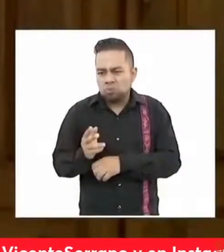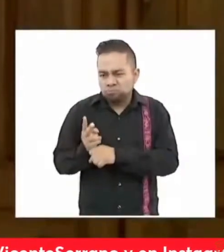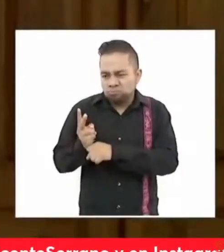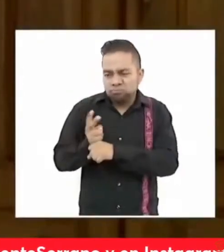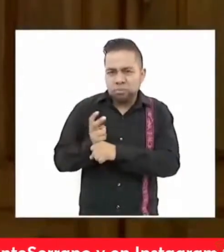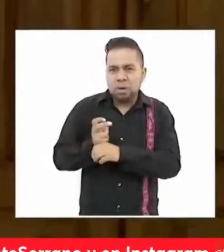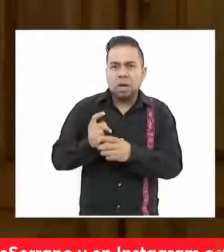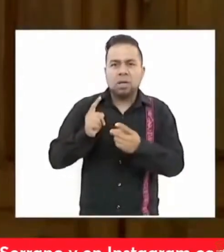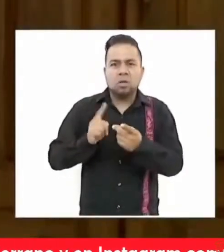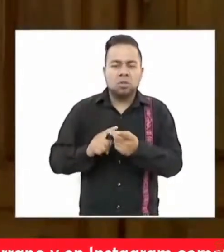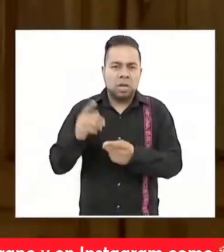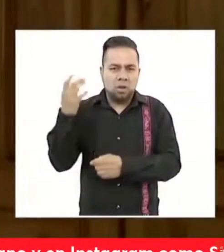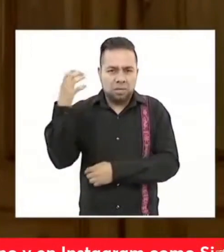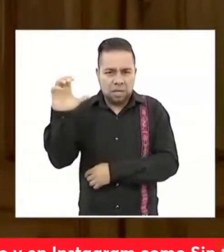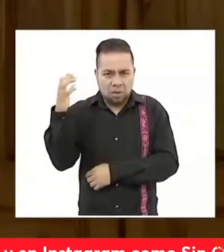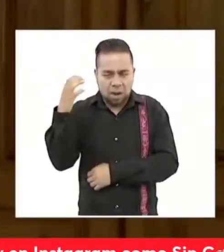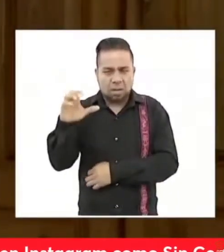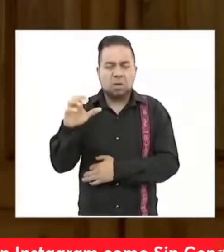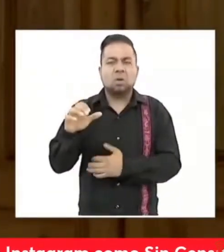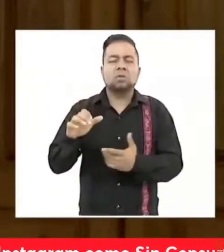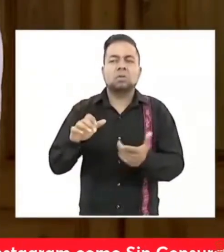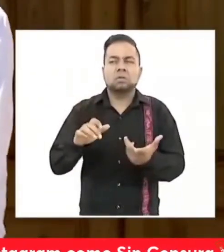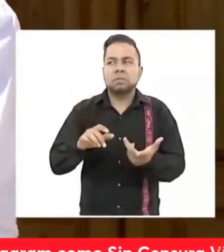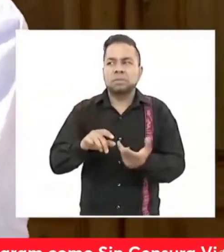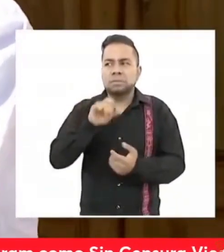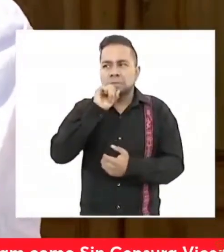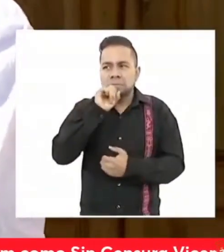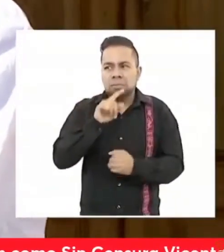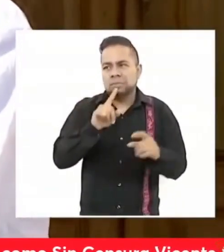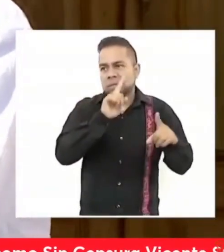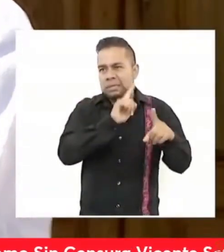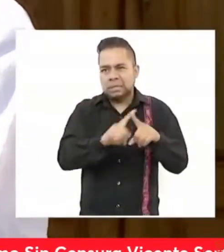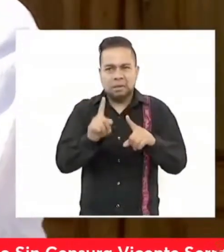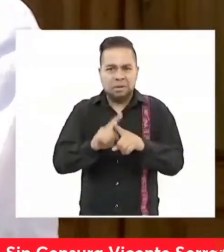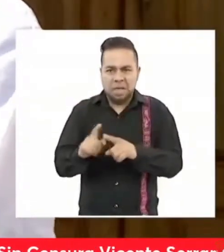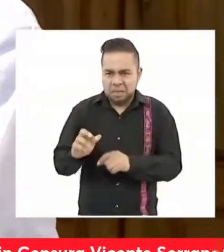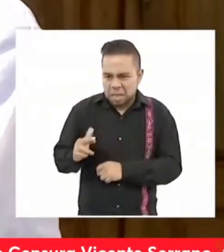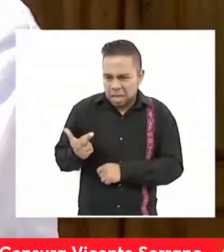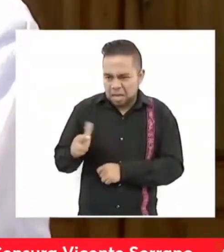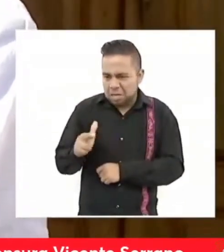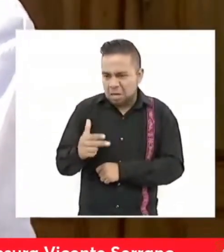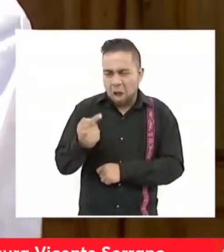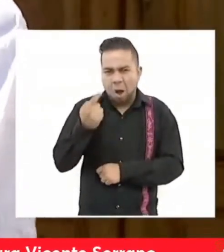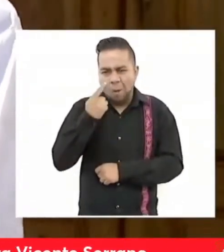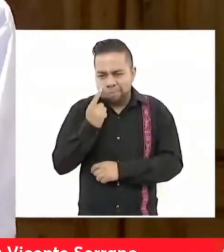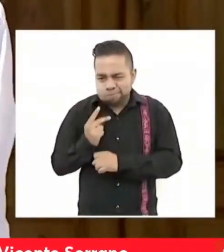de Coatzacoalcos y otros ríos para ver cómo